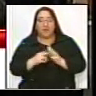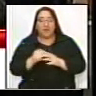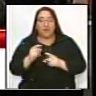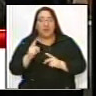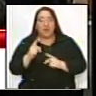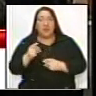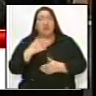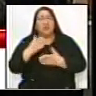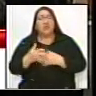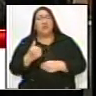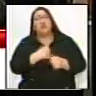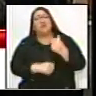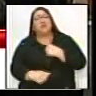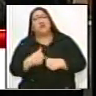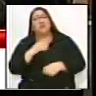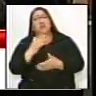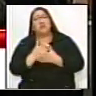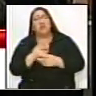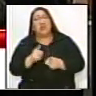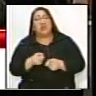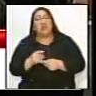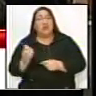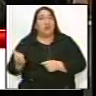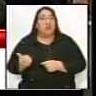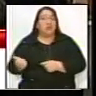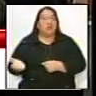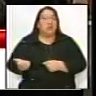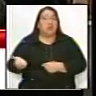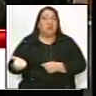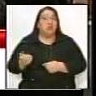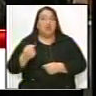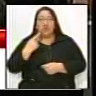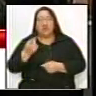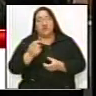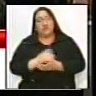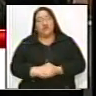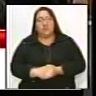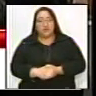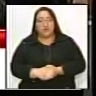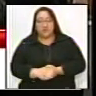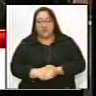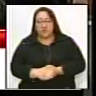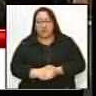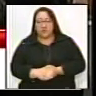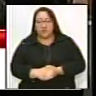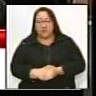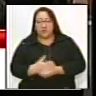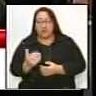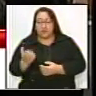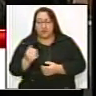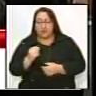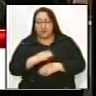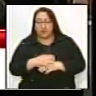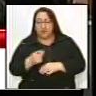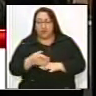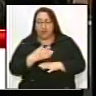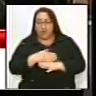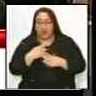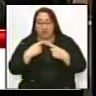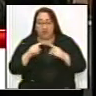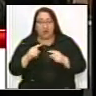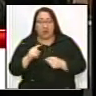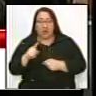damnificado y se está lucrando, doctora, se está lucrando. se está lucrando y se le ha denunciado